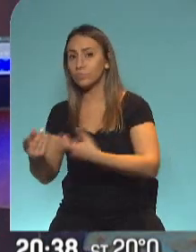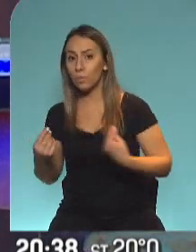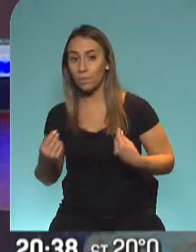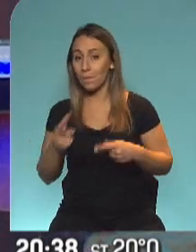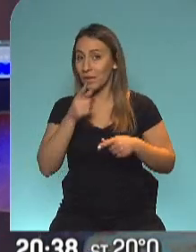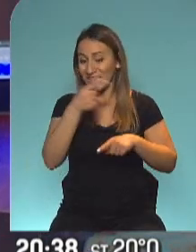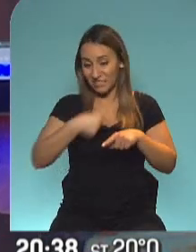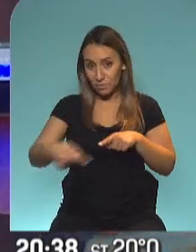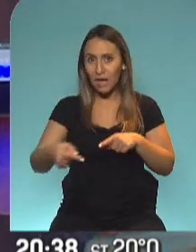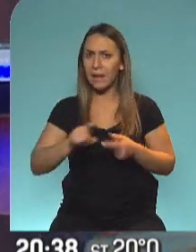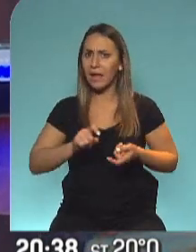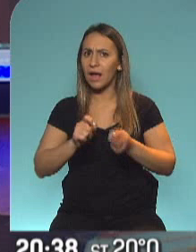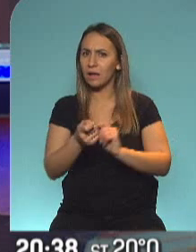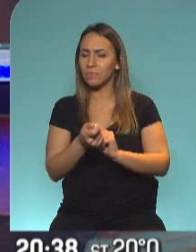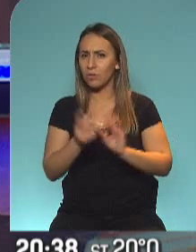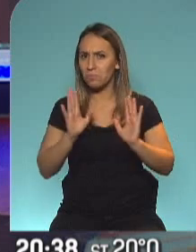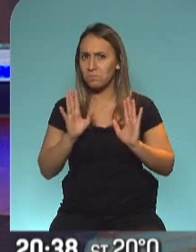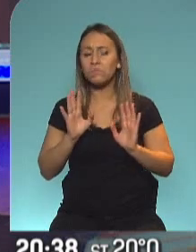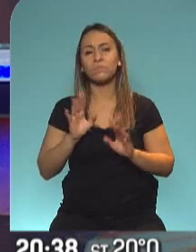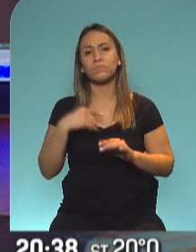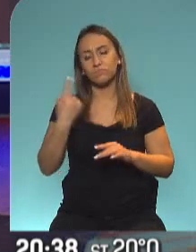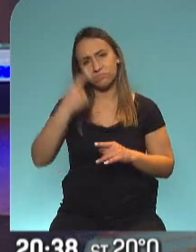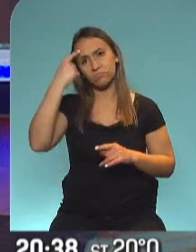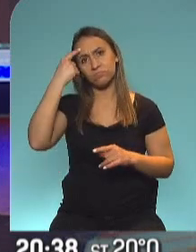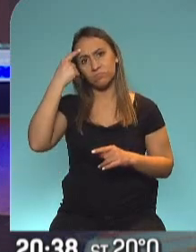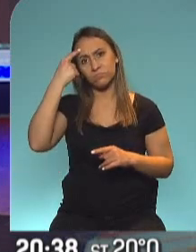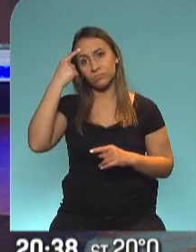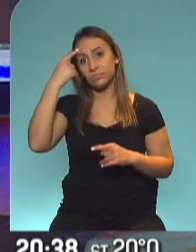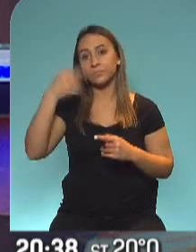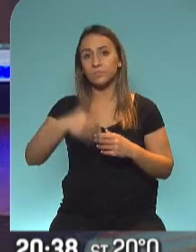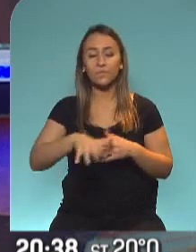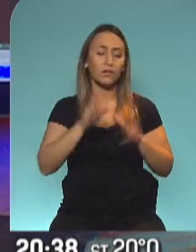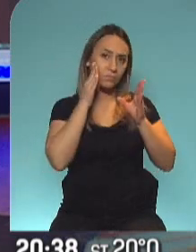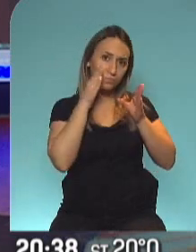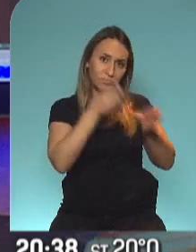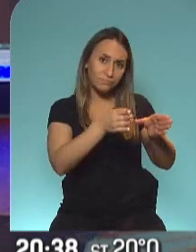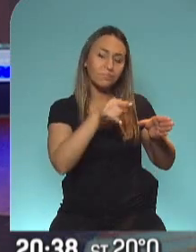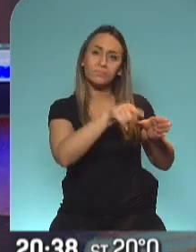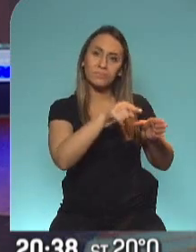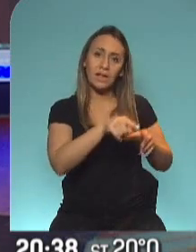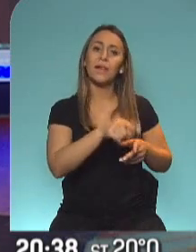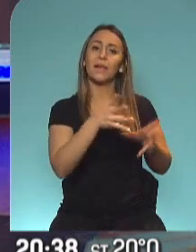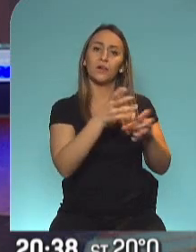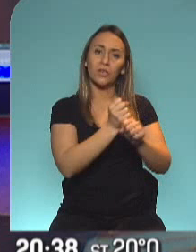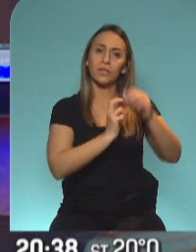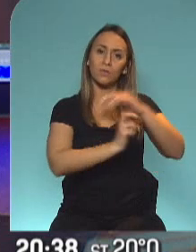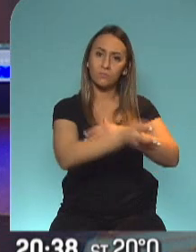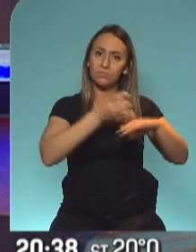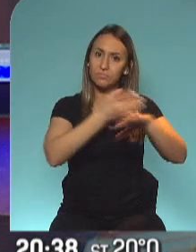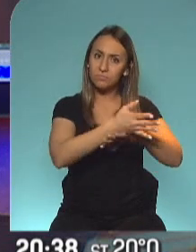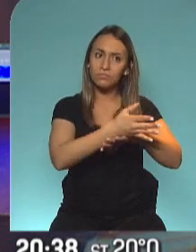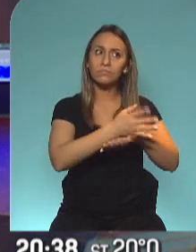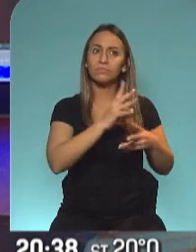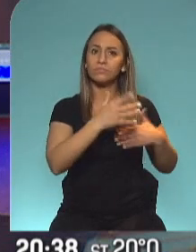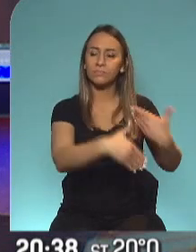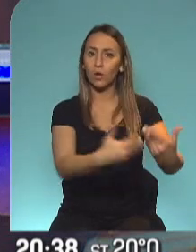el tópico y terminamos preguntándonos qué sucederá con el transporte justamente para que no tenga que haber un